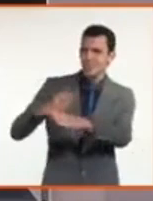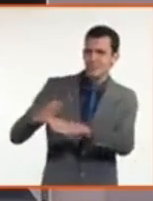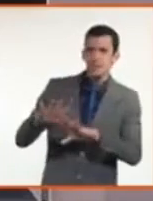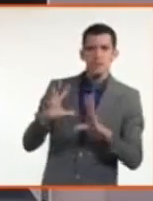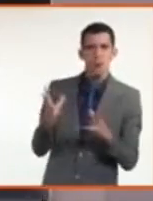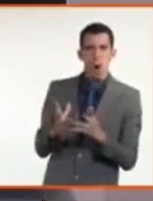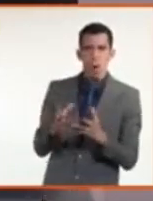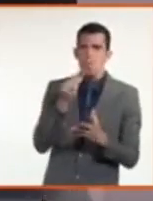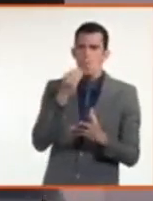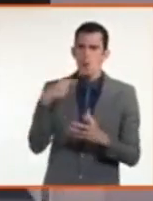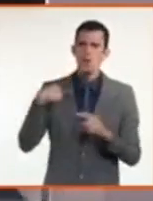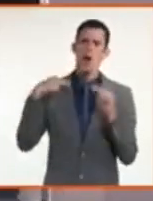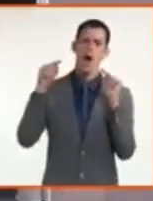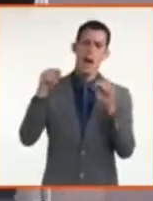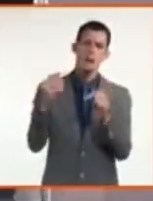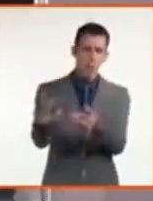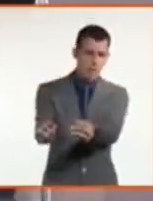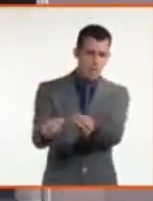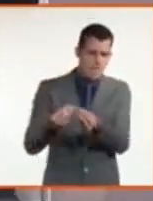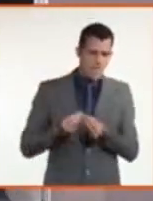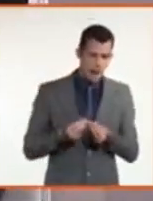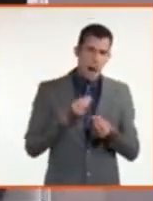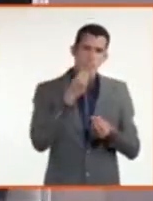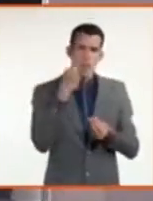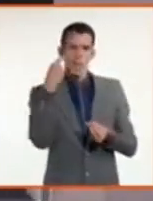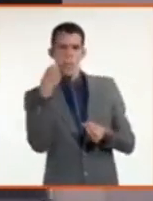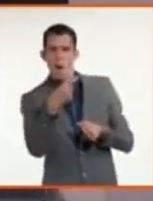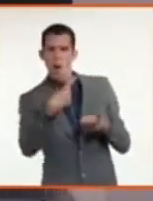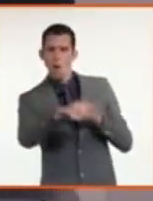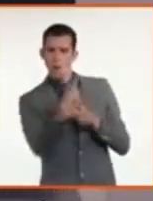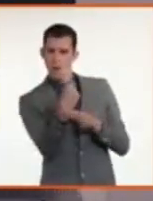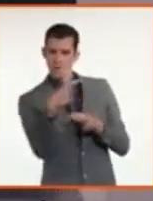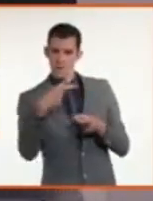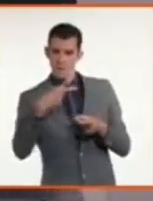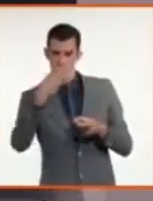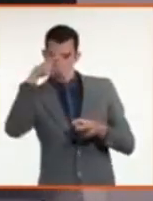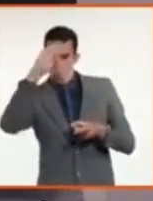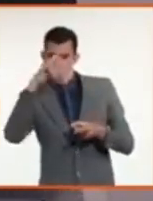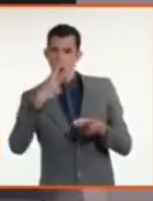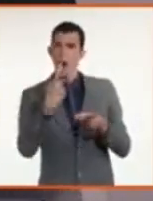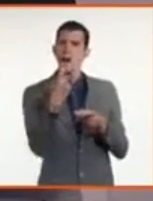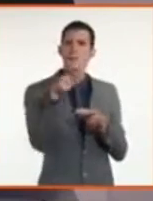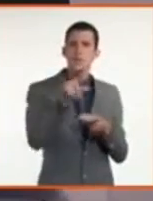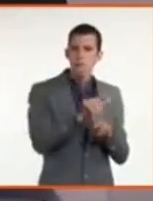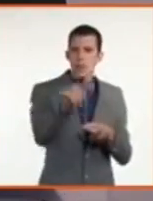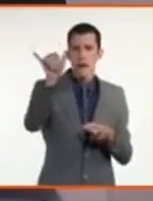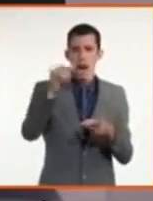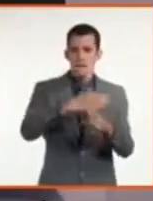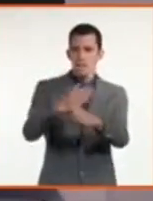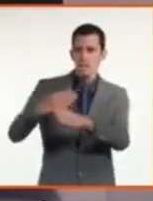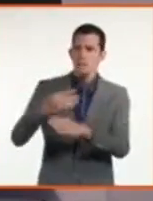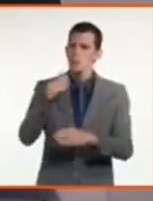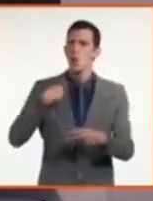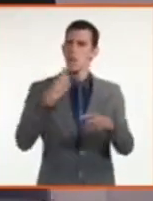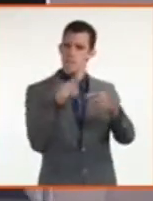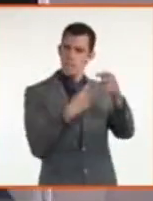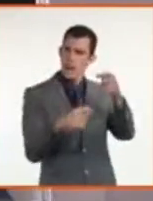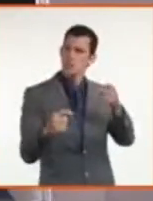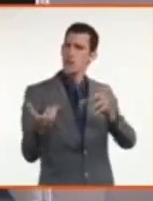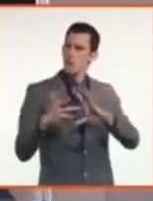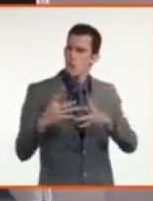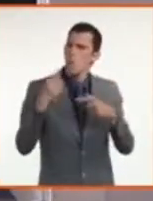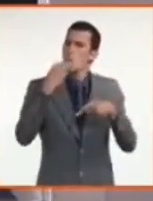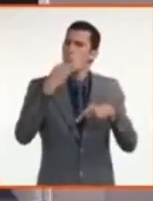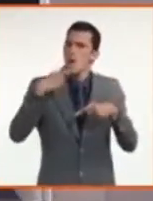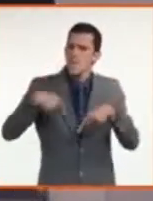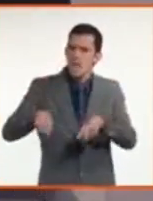de divisas que limitan lo afecta y por lo tanto para buscar la forma en que se pueda asignar lo más equitativamente posible